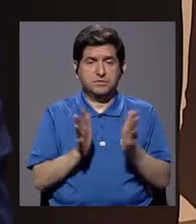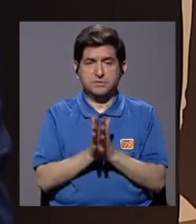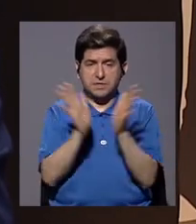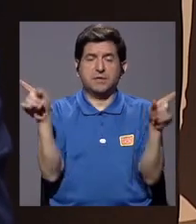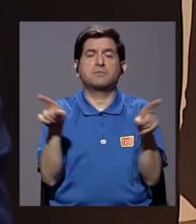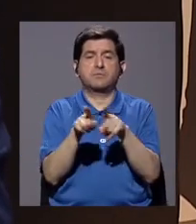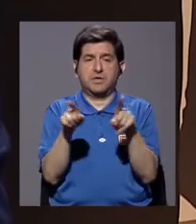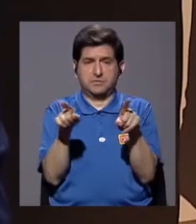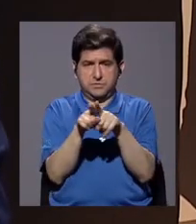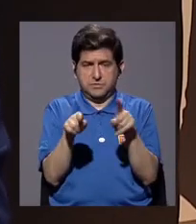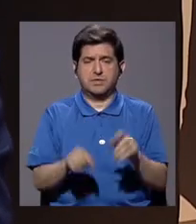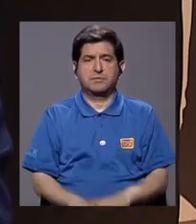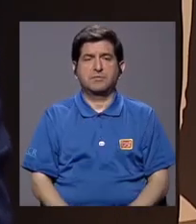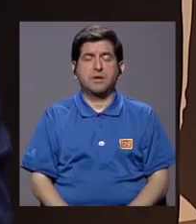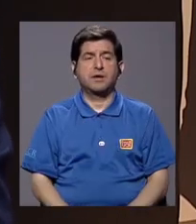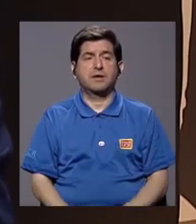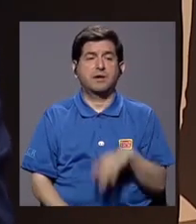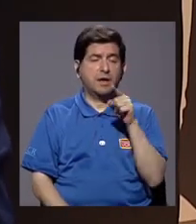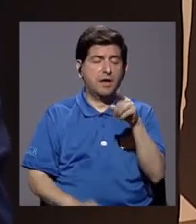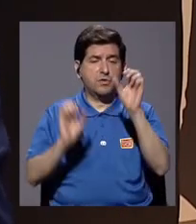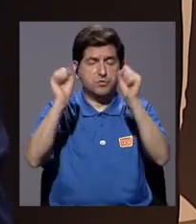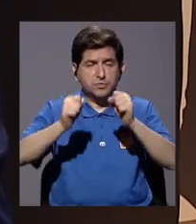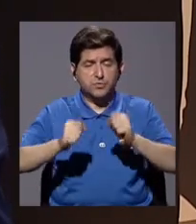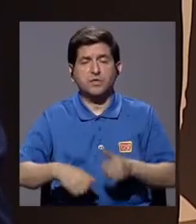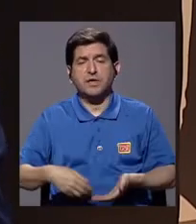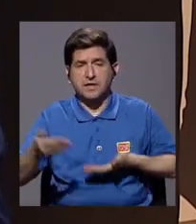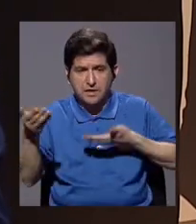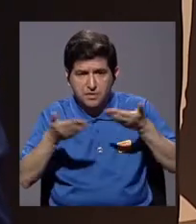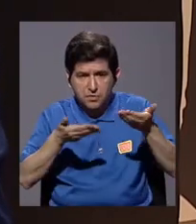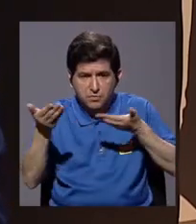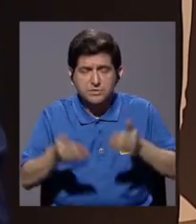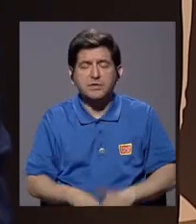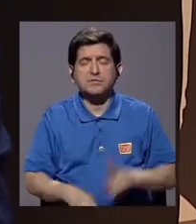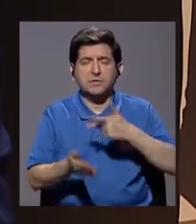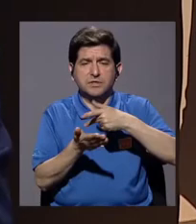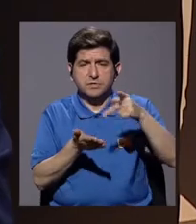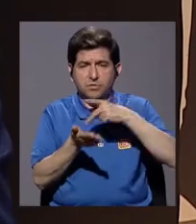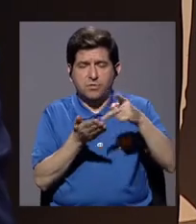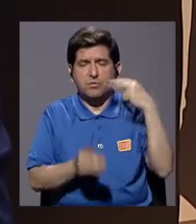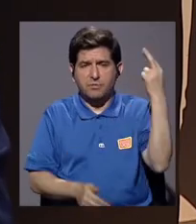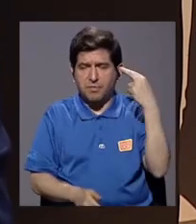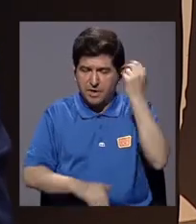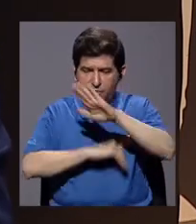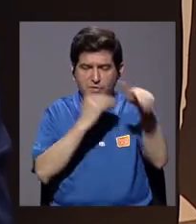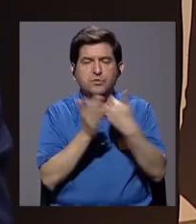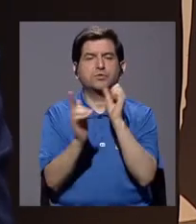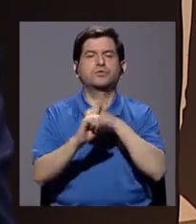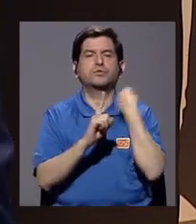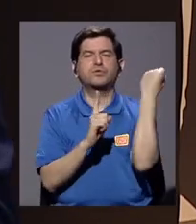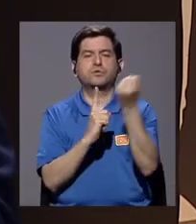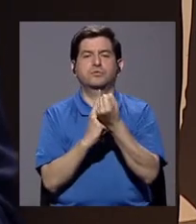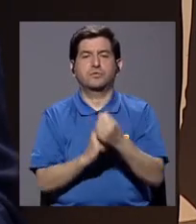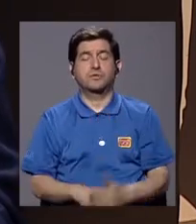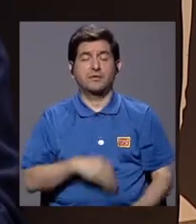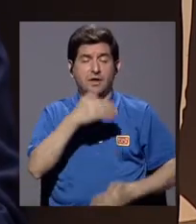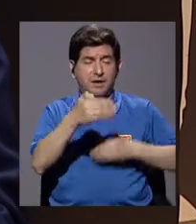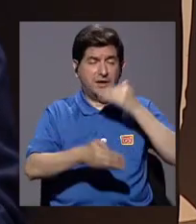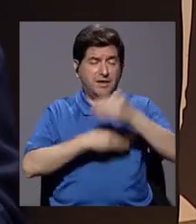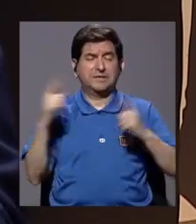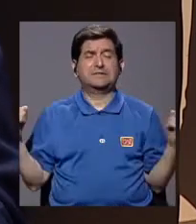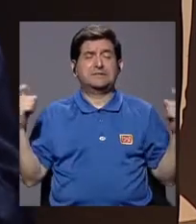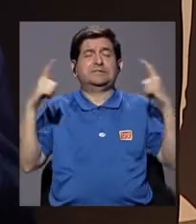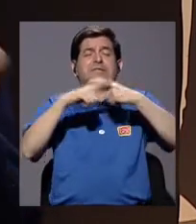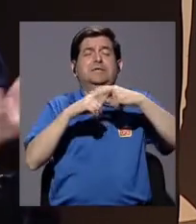servicios públicos también se den en términos de una tarifa razonable y justa para toda la sociedad. Este es un proceso muy